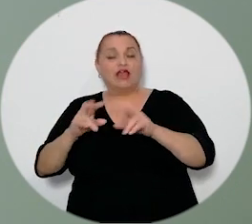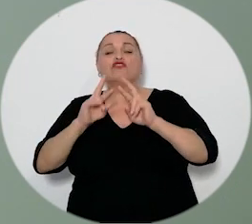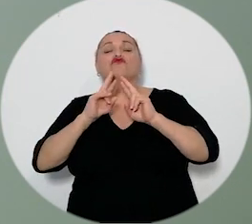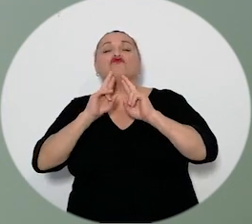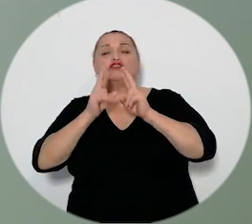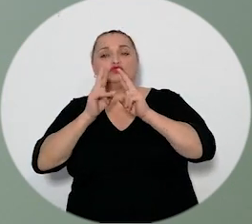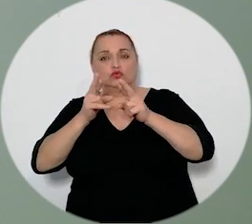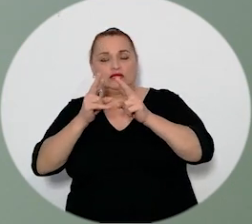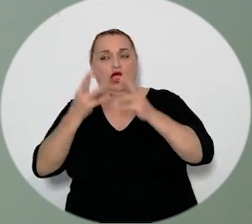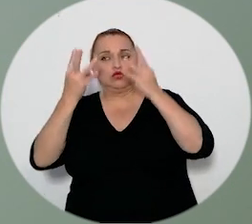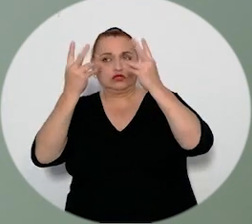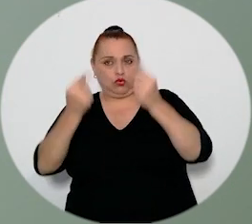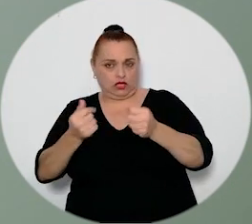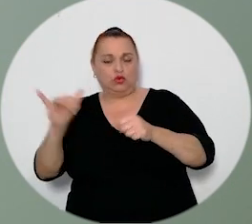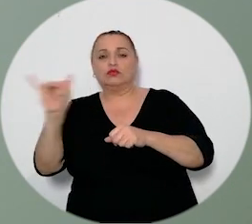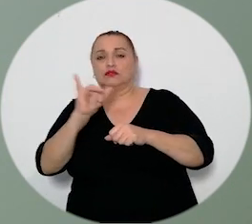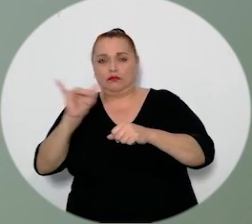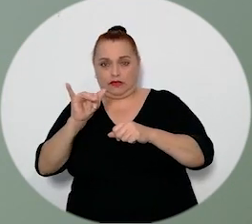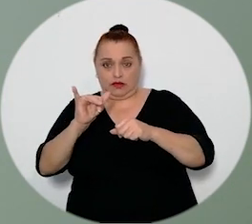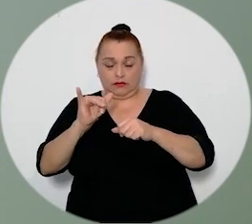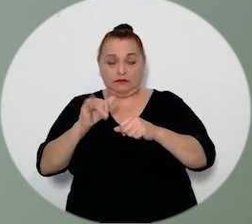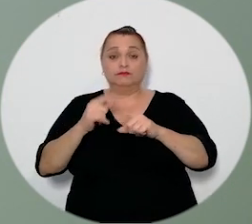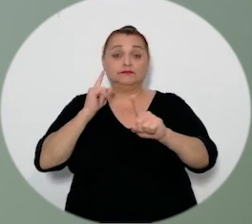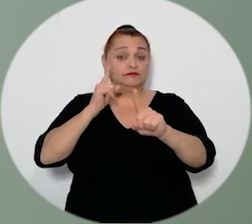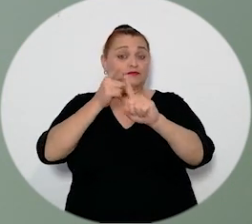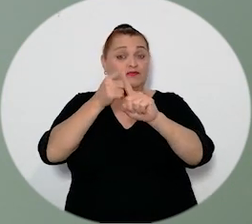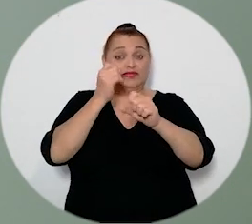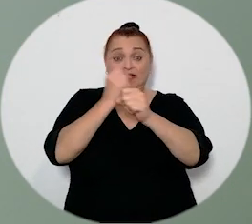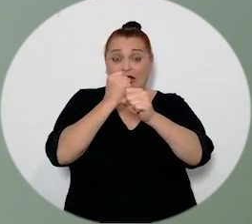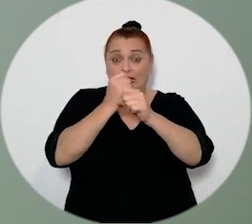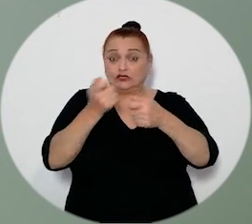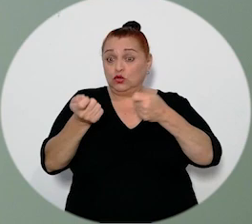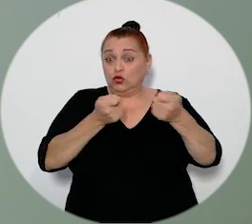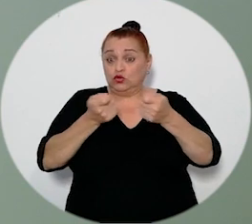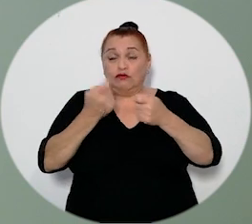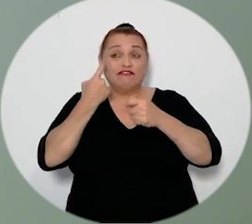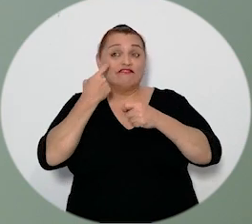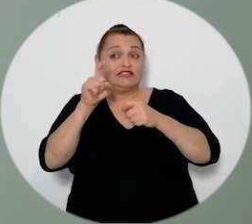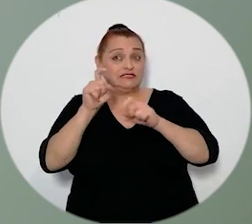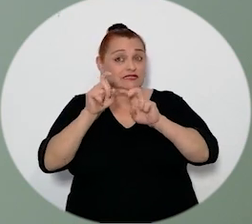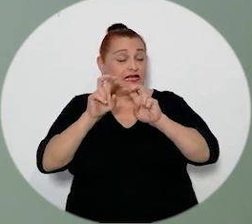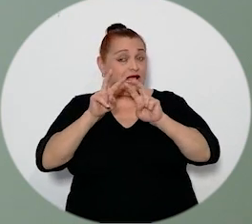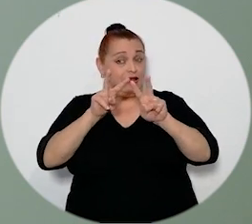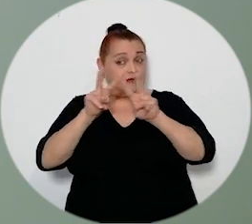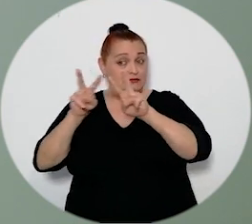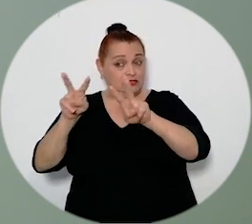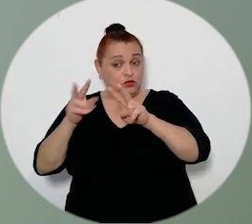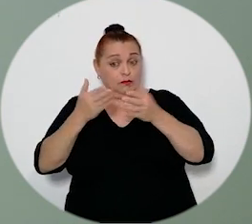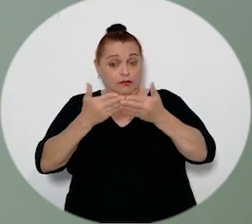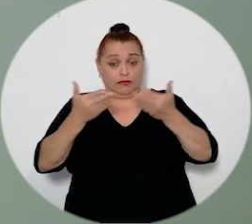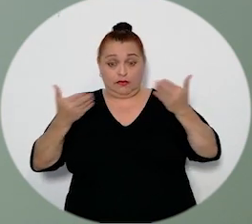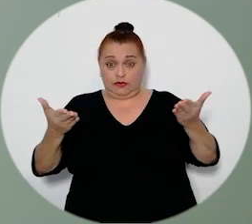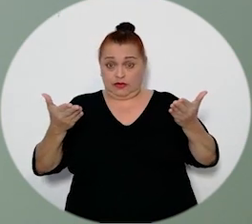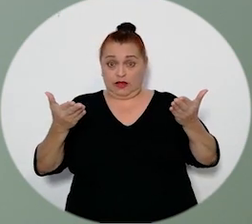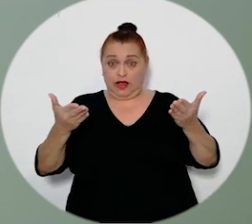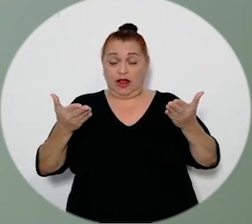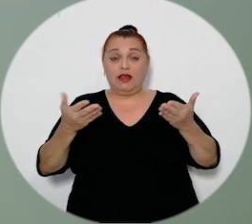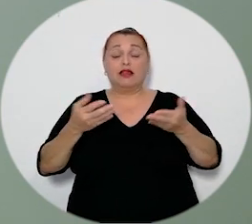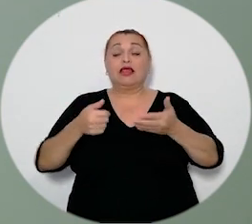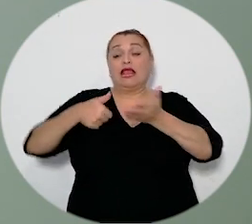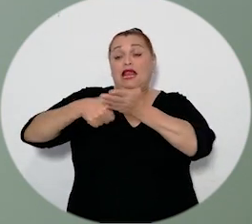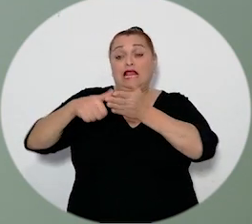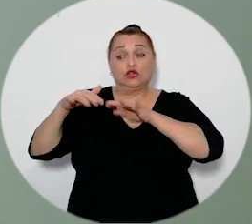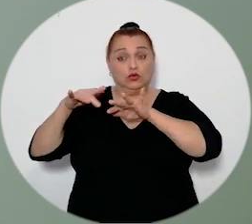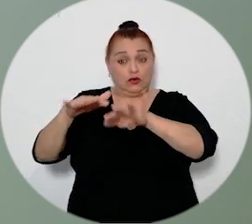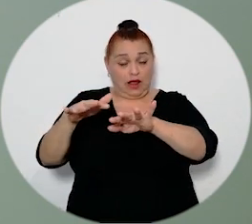propios resultados del escrutinio. A propósito de esas tareas de control y fiscalización de los sufragios y el material electoral, se